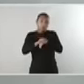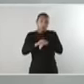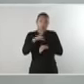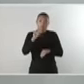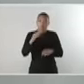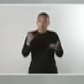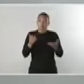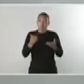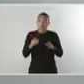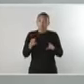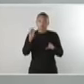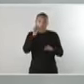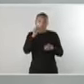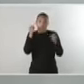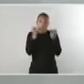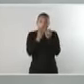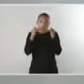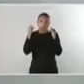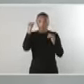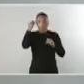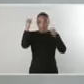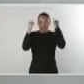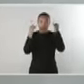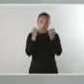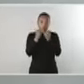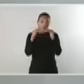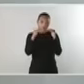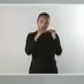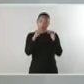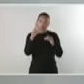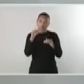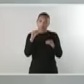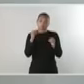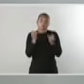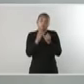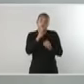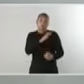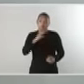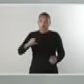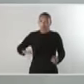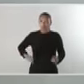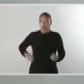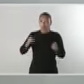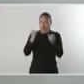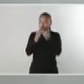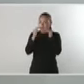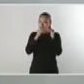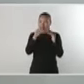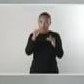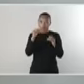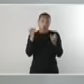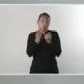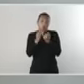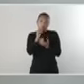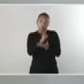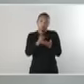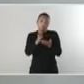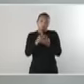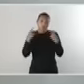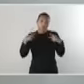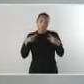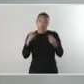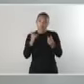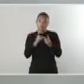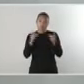vamos a coincidir siempre si nuestros candidatos No coincidieron creo yo que los ciudadanos También tenemos el derecho de no